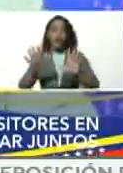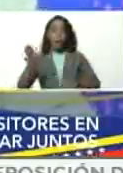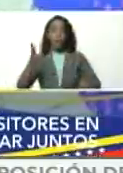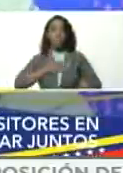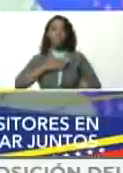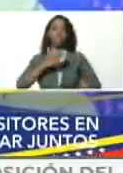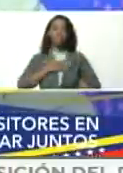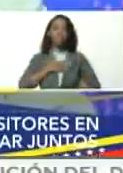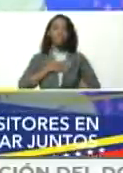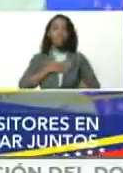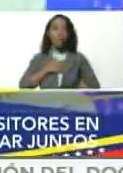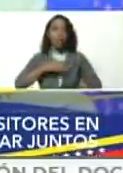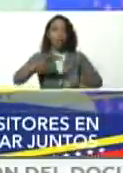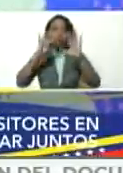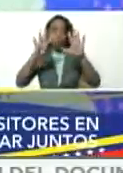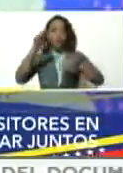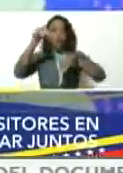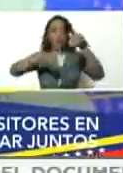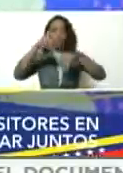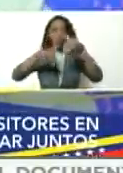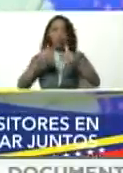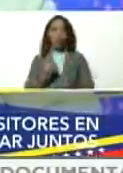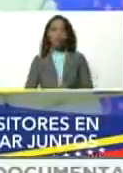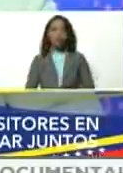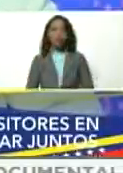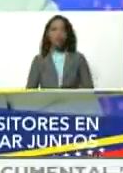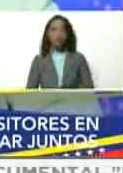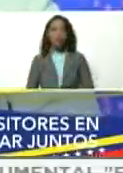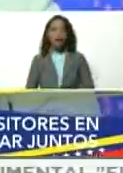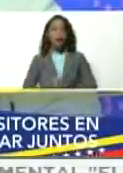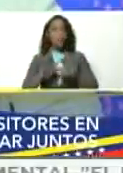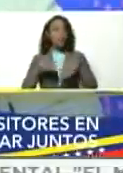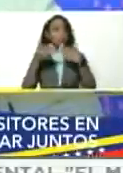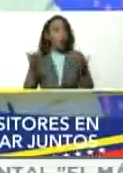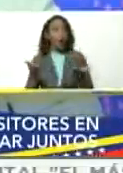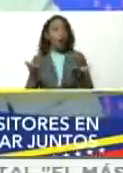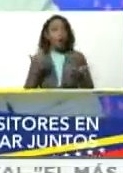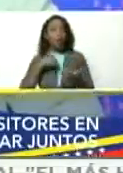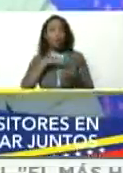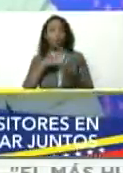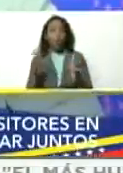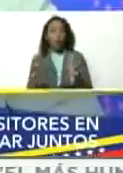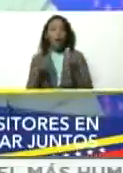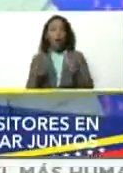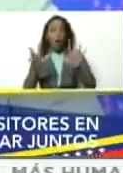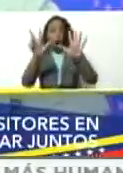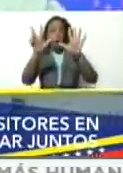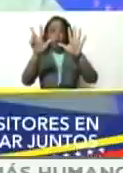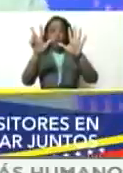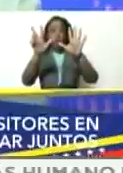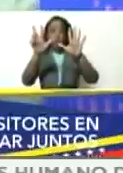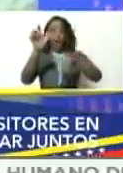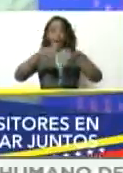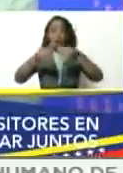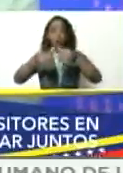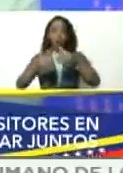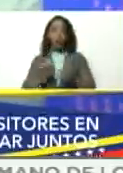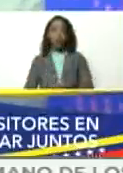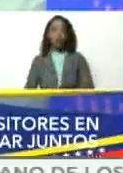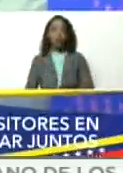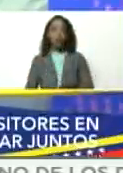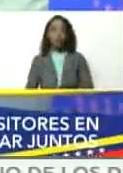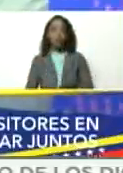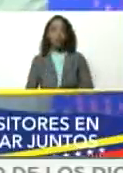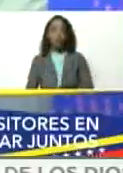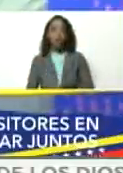pues, 9 elecciones, de las cuales hemos ganado 8 elecciones.